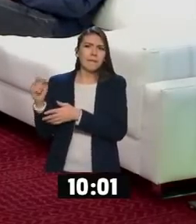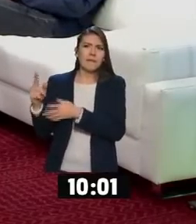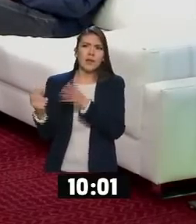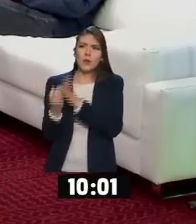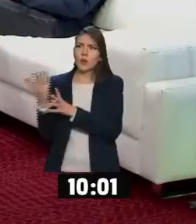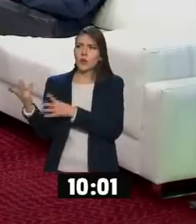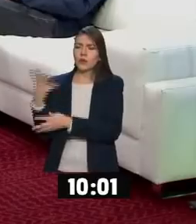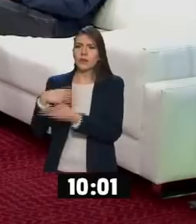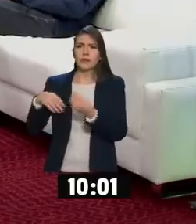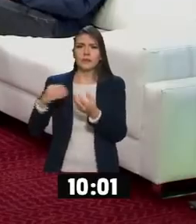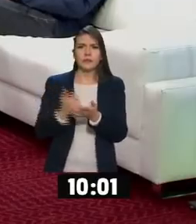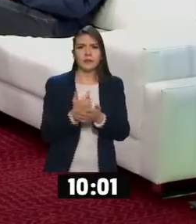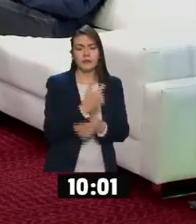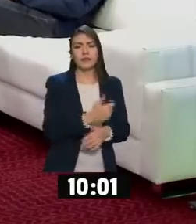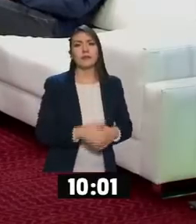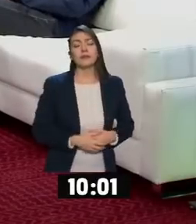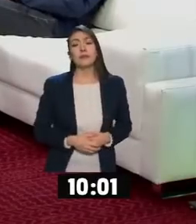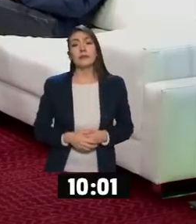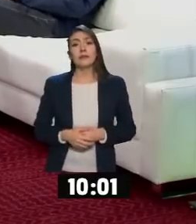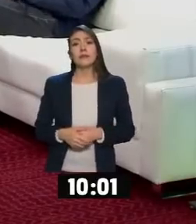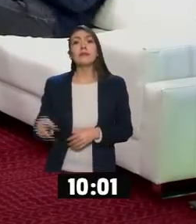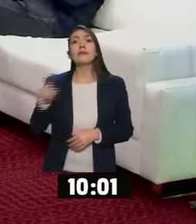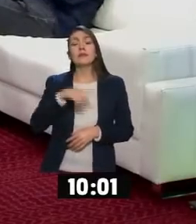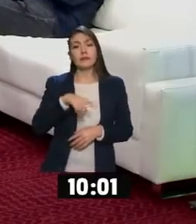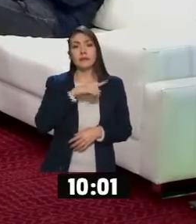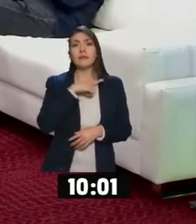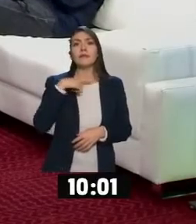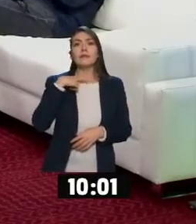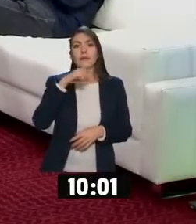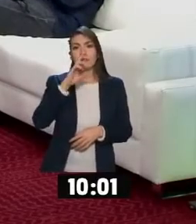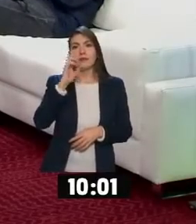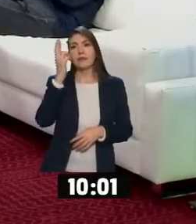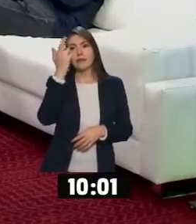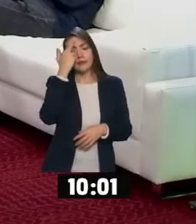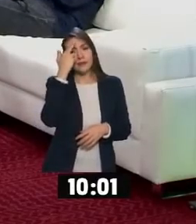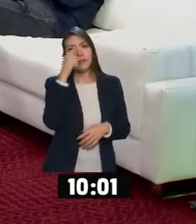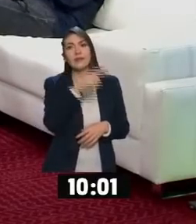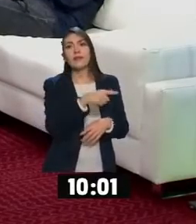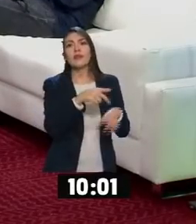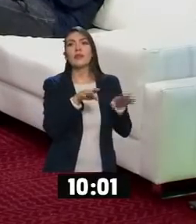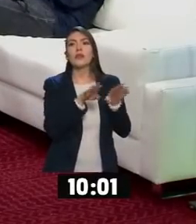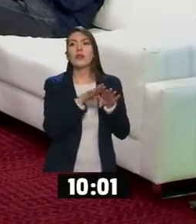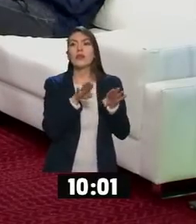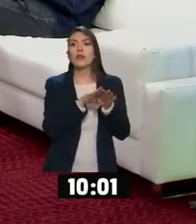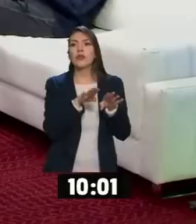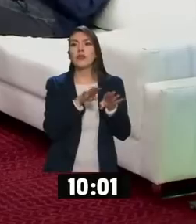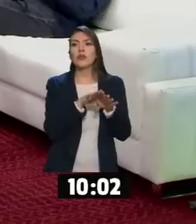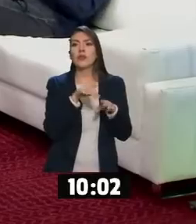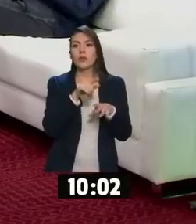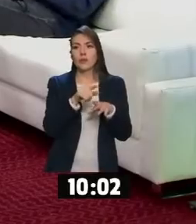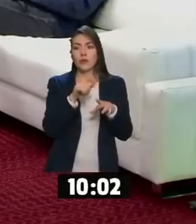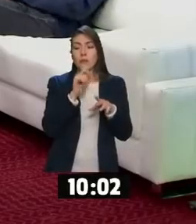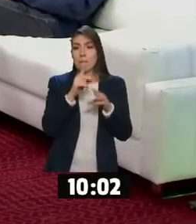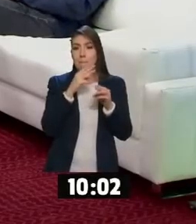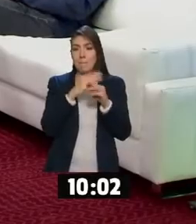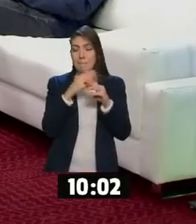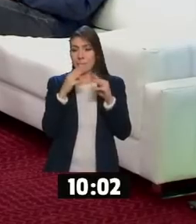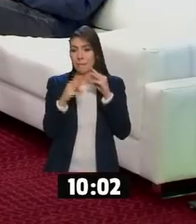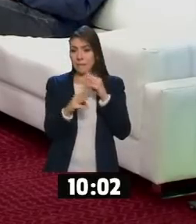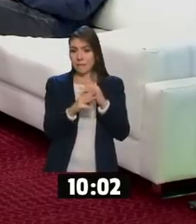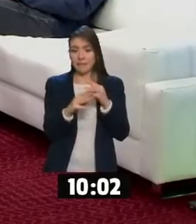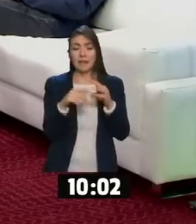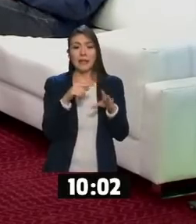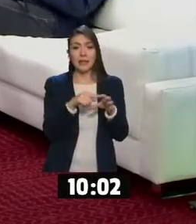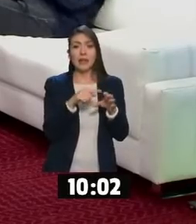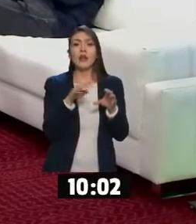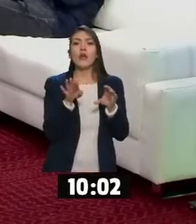por lo pronto... Hay que recordar que están hechas de teléfonos celulares reciclados. La base es de plata pura. Todo el material, todos los metales son extraídos